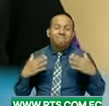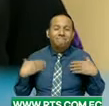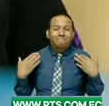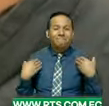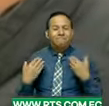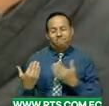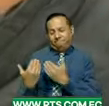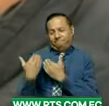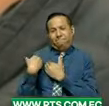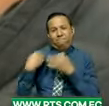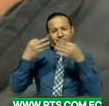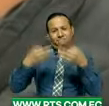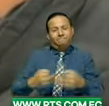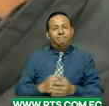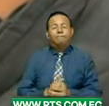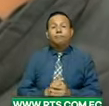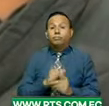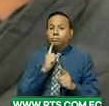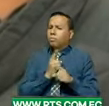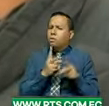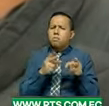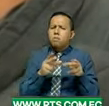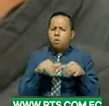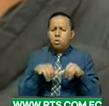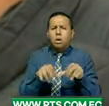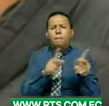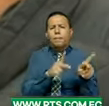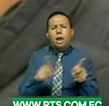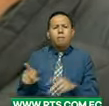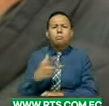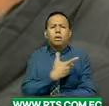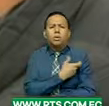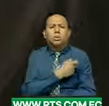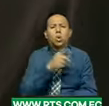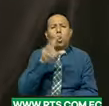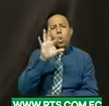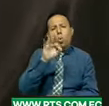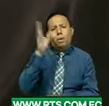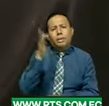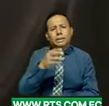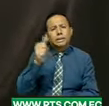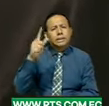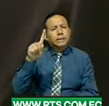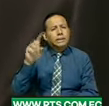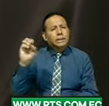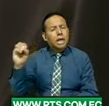sigue siempre. En el mismo eje, el plan de vacunación denominado 9-100 anunció que el